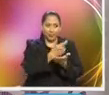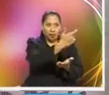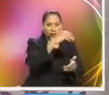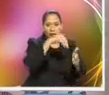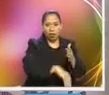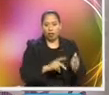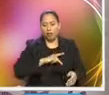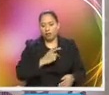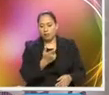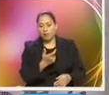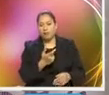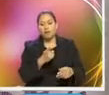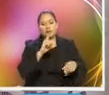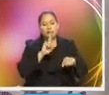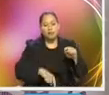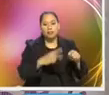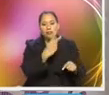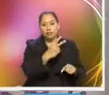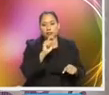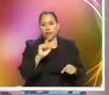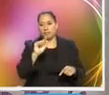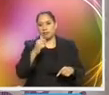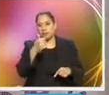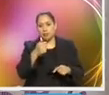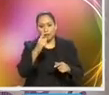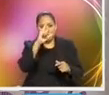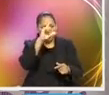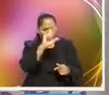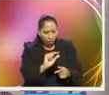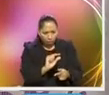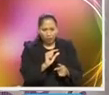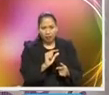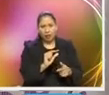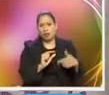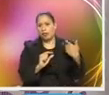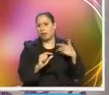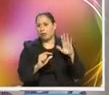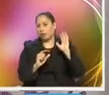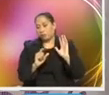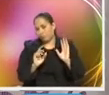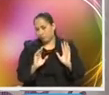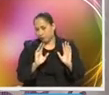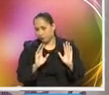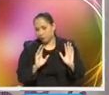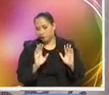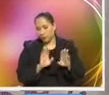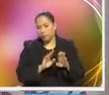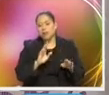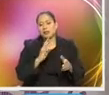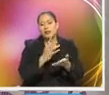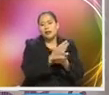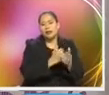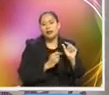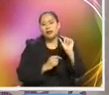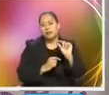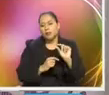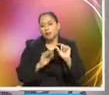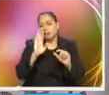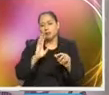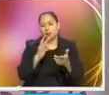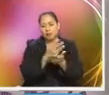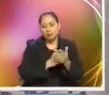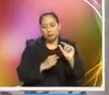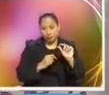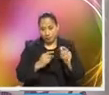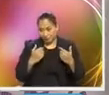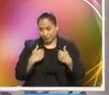réstale el 2.76 y ese va a ser el porcentaje real de inversión que te va a dar. Claro, el porcentaje, ¿sí? De tu ganancia. De tu ganancia, exactamente. Entonces,